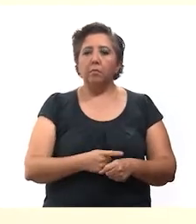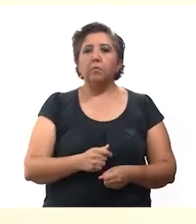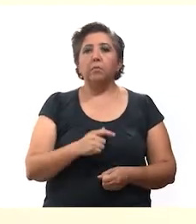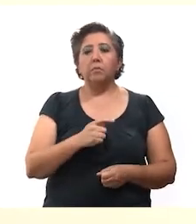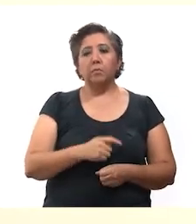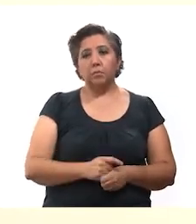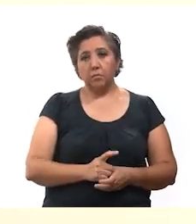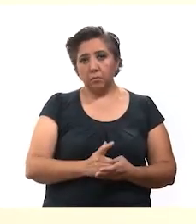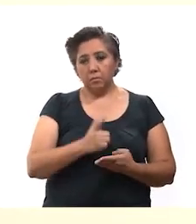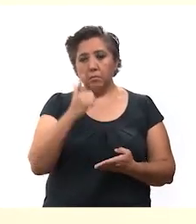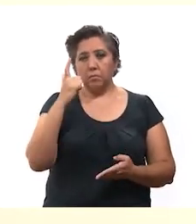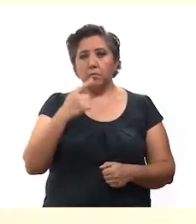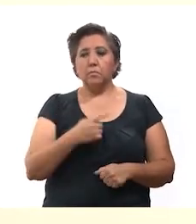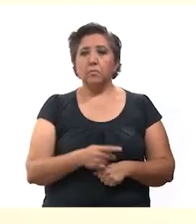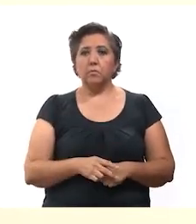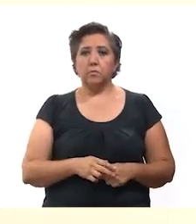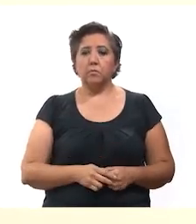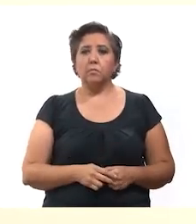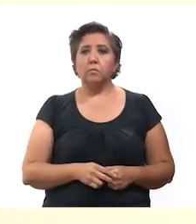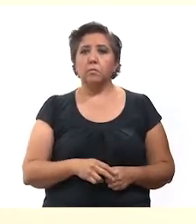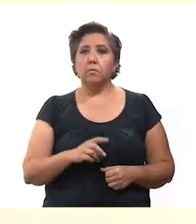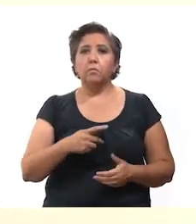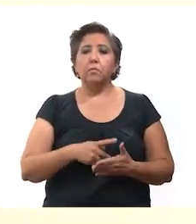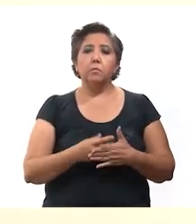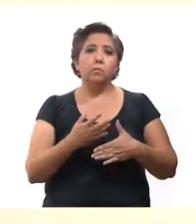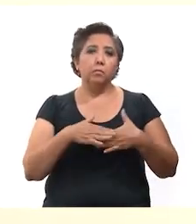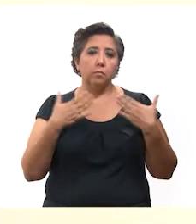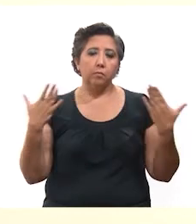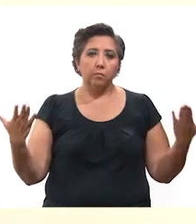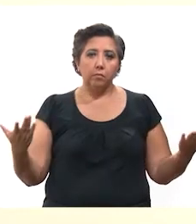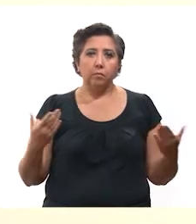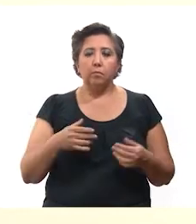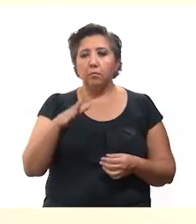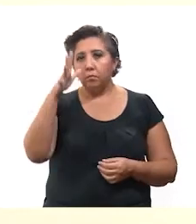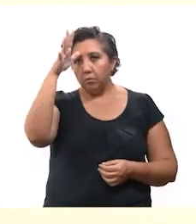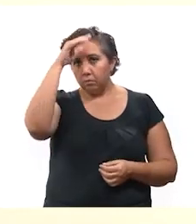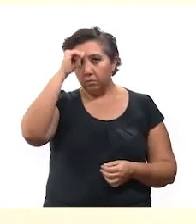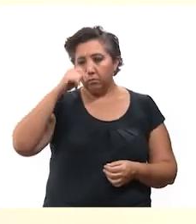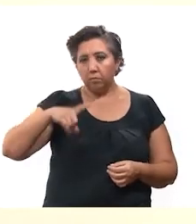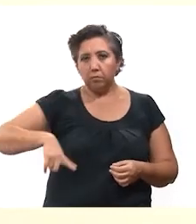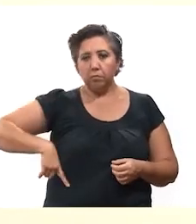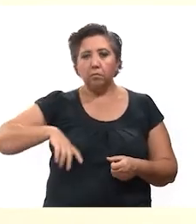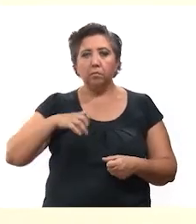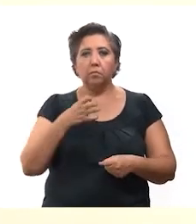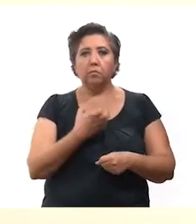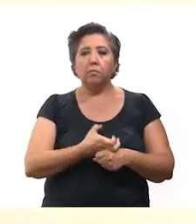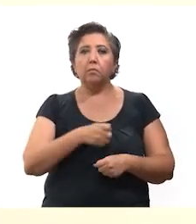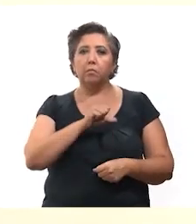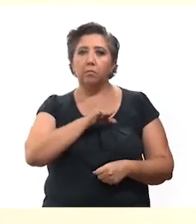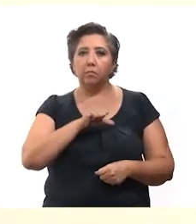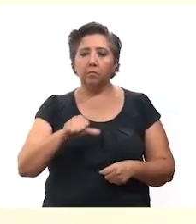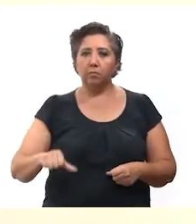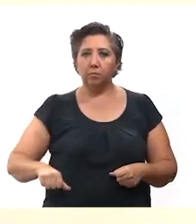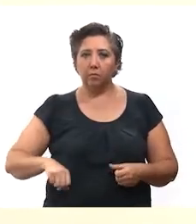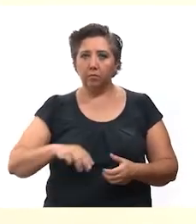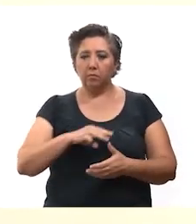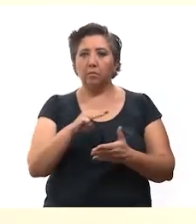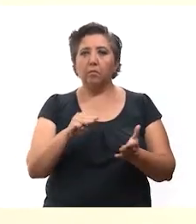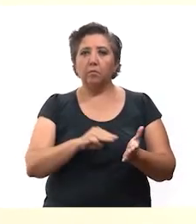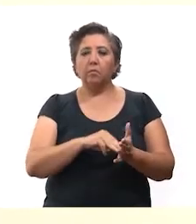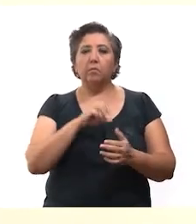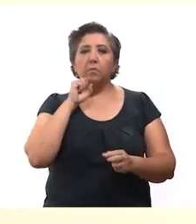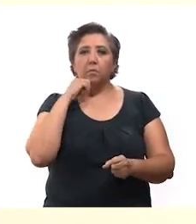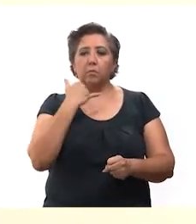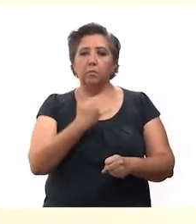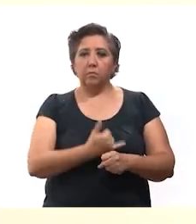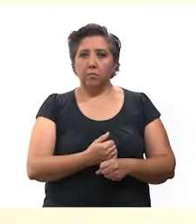Centro Social, UTIAL Seguro Social y el Jantuchel Hospital Regional Lic. Ignacio Gertia T. Yezle Cajolán Hachukawa